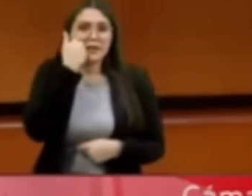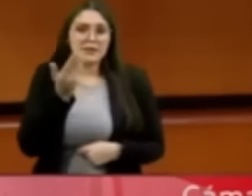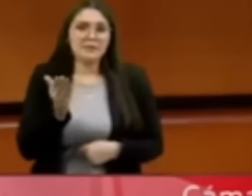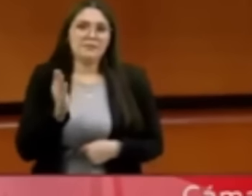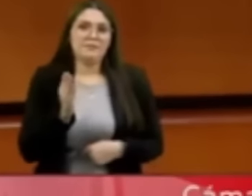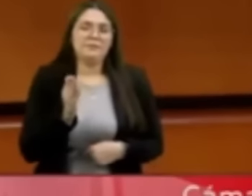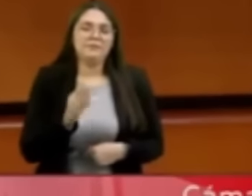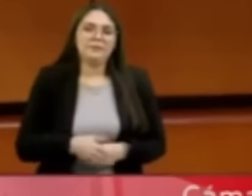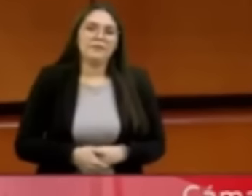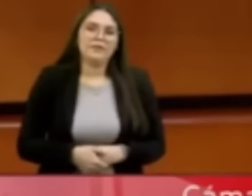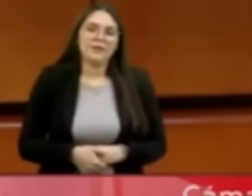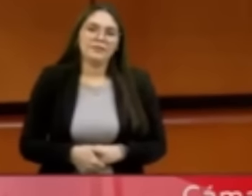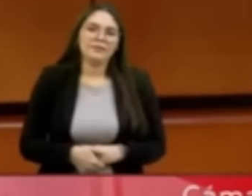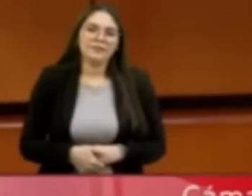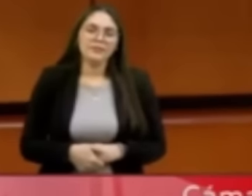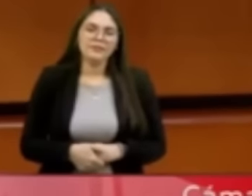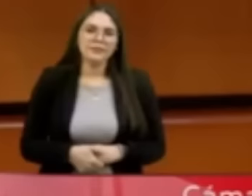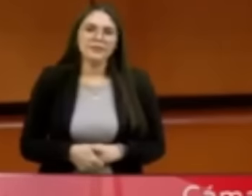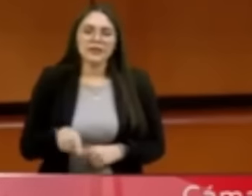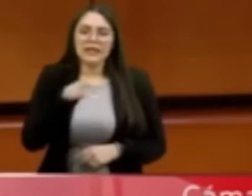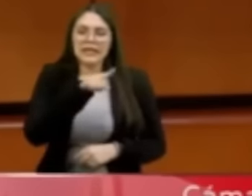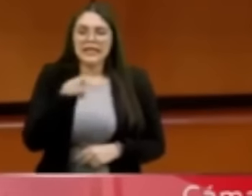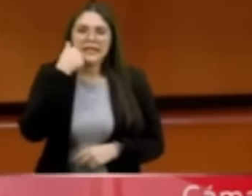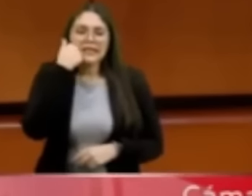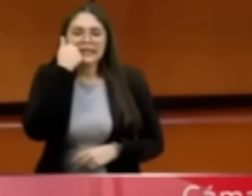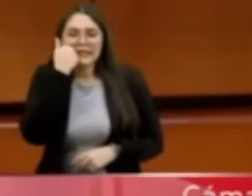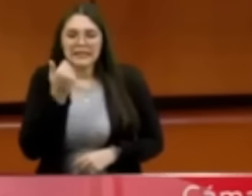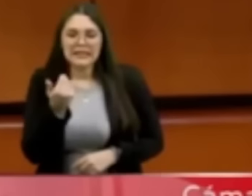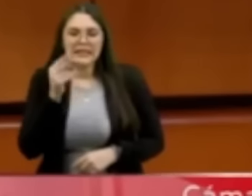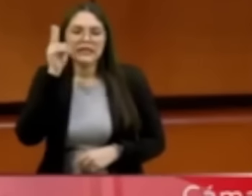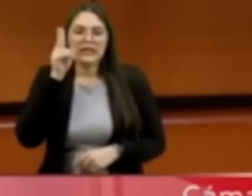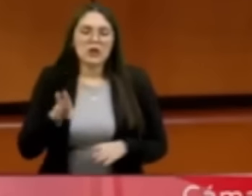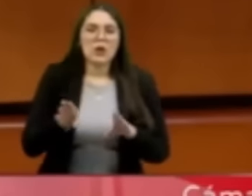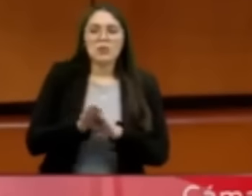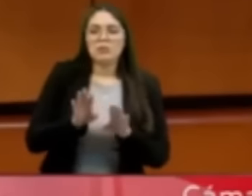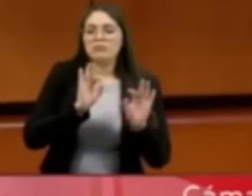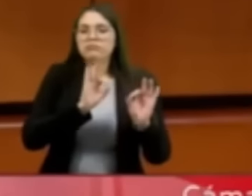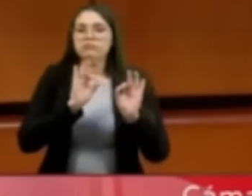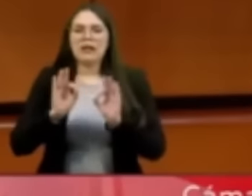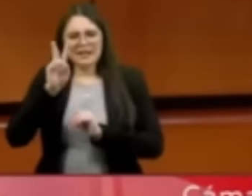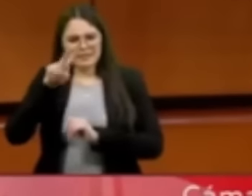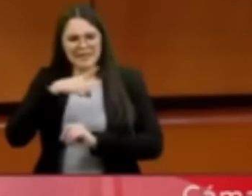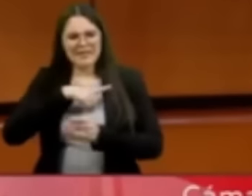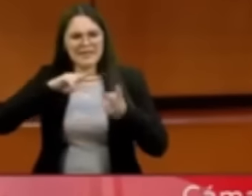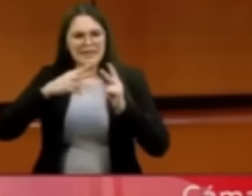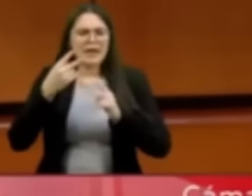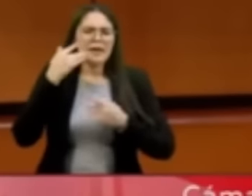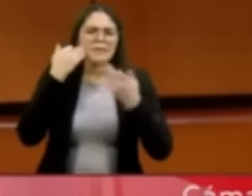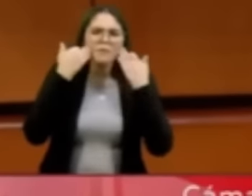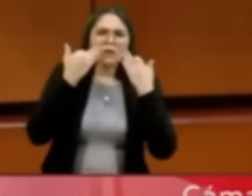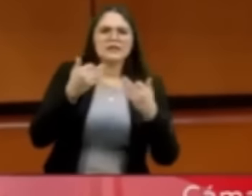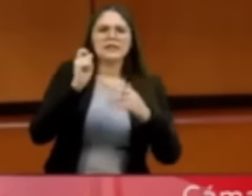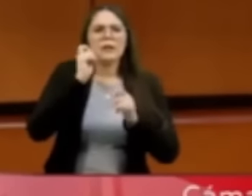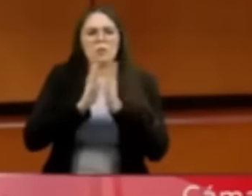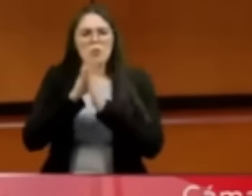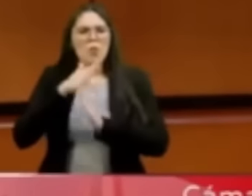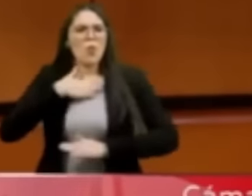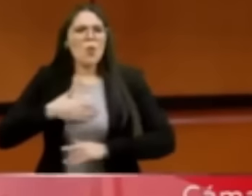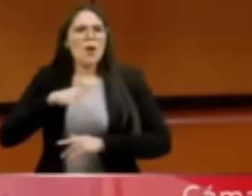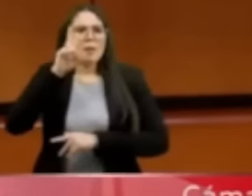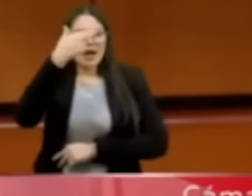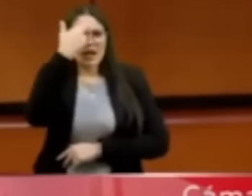Quieren una democracia de likes. Que termine su intervención. Quieren una democracia de likes, no una democracia de razones. Hace unos días fue vergonzoso lo que